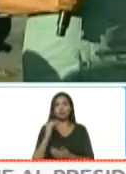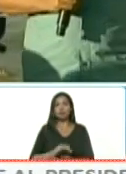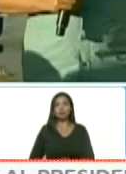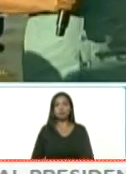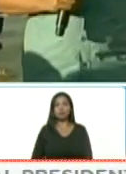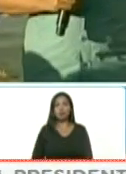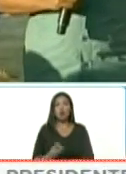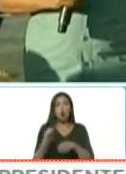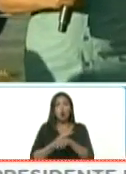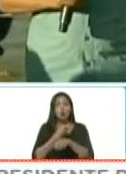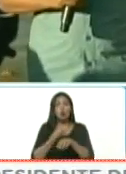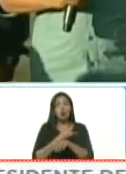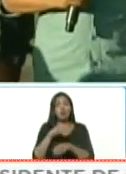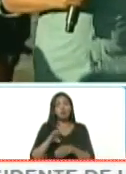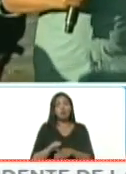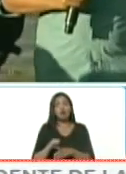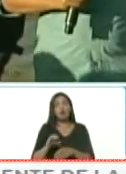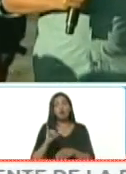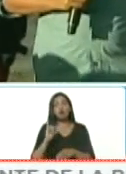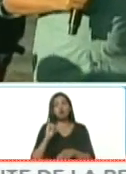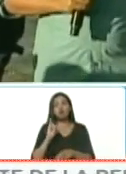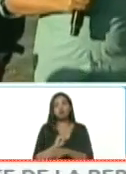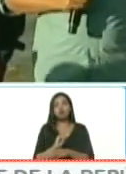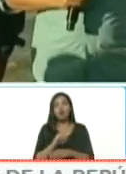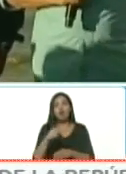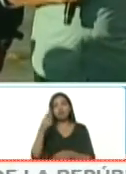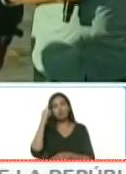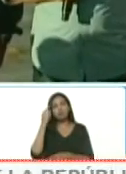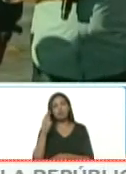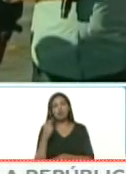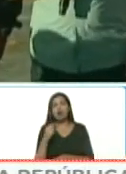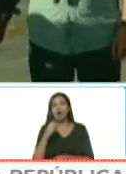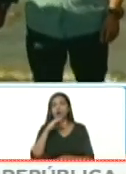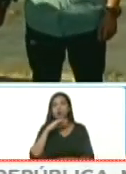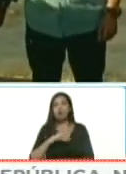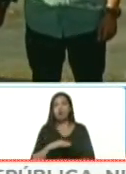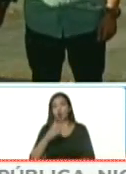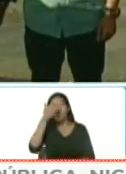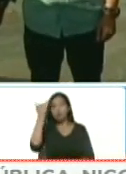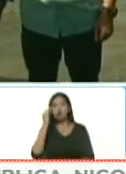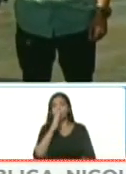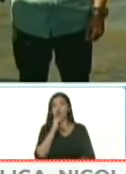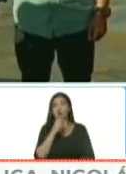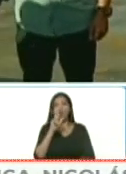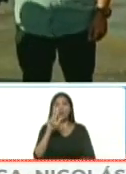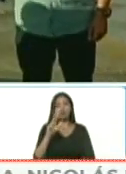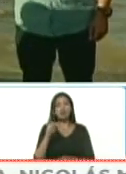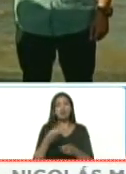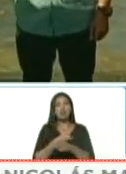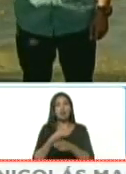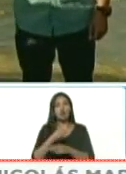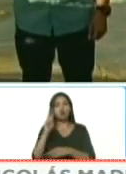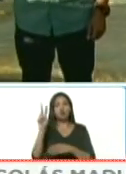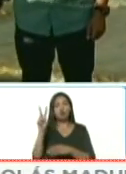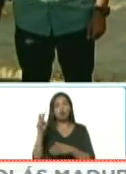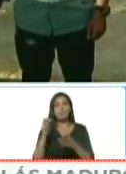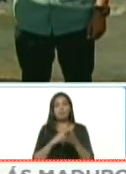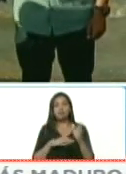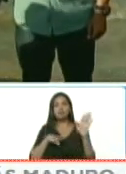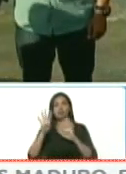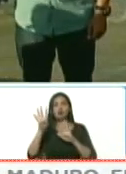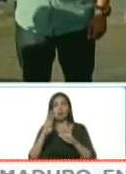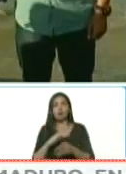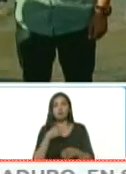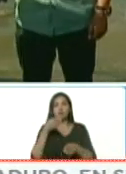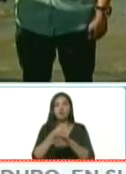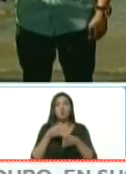gobernador del estado Sucre, este día histórico. No se les olvida, 3 de agosto de 2019, Venezuela lanzó